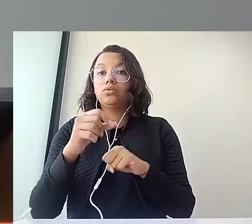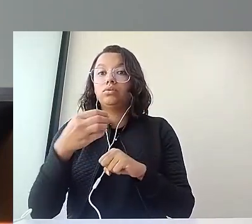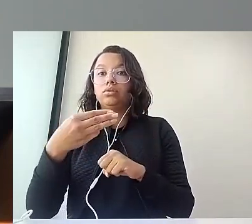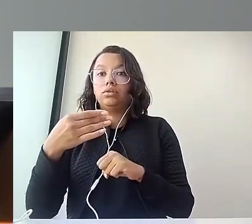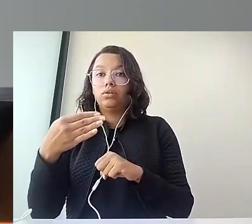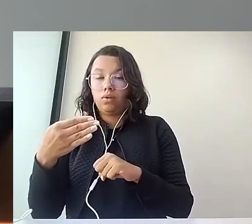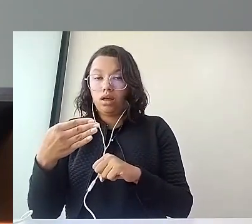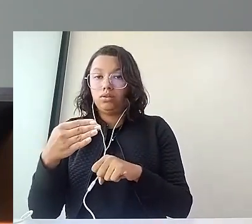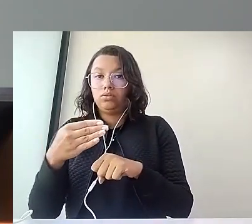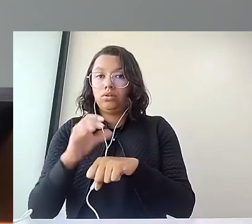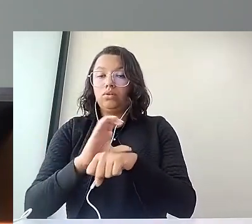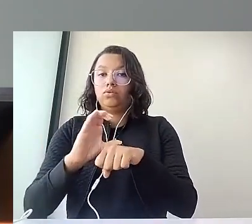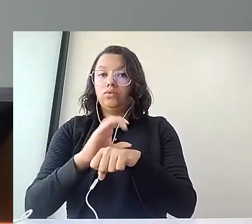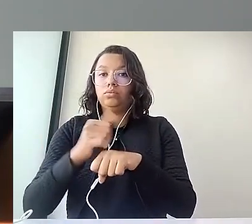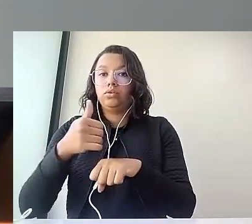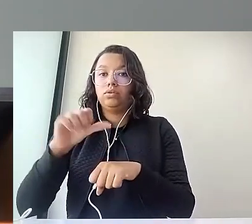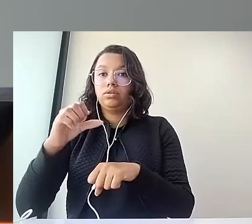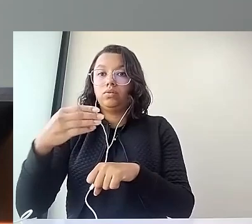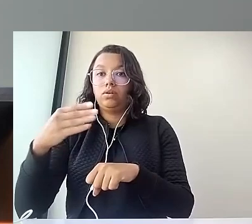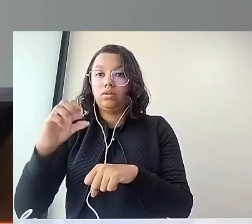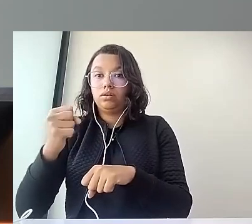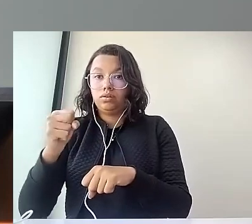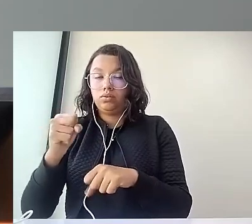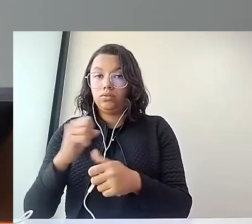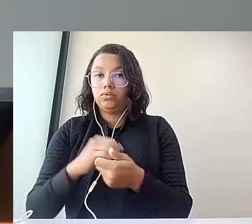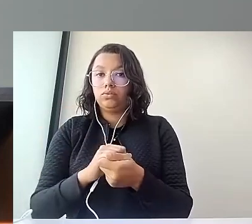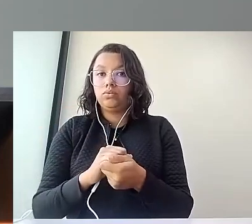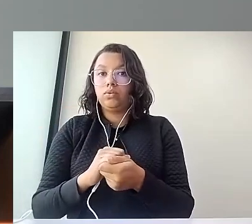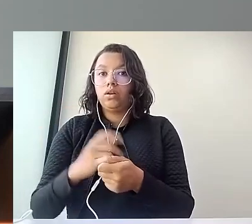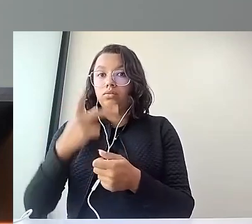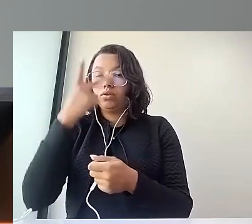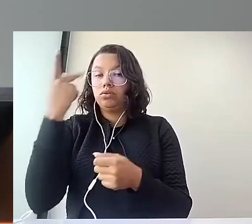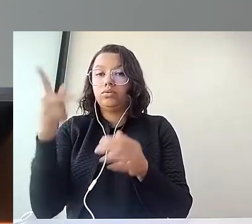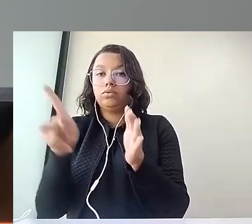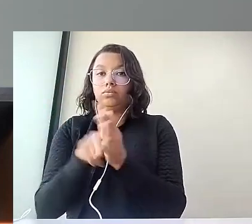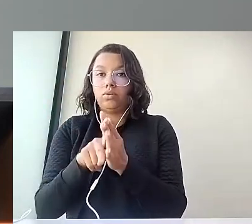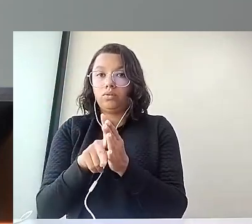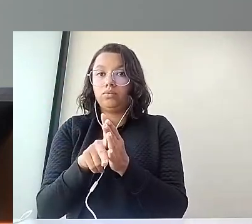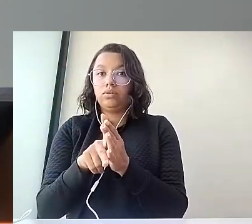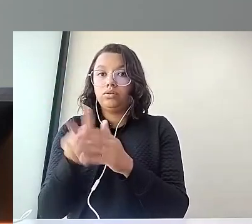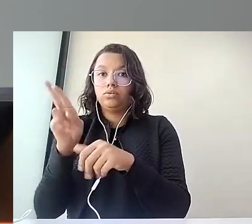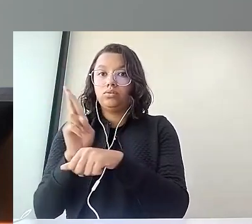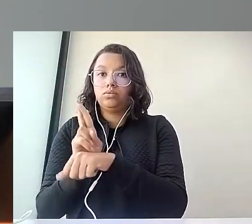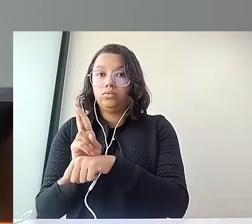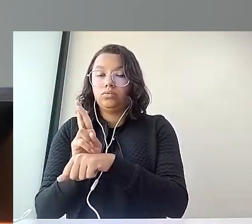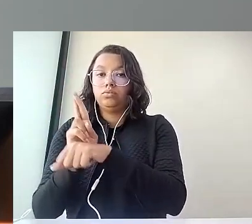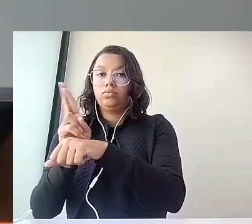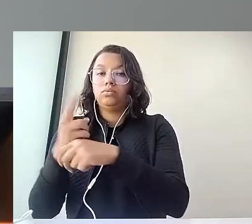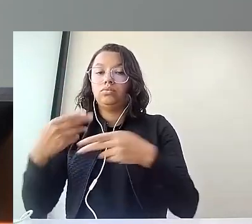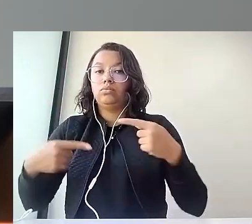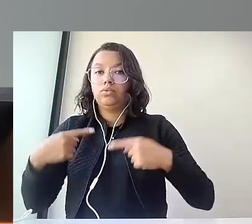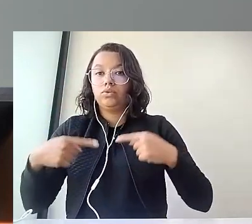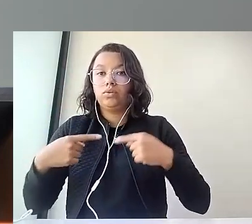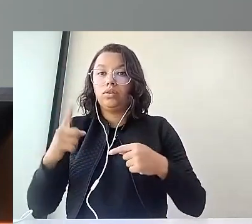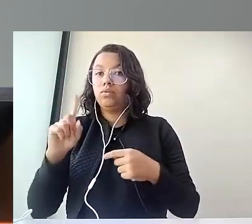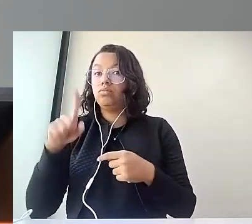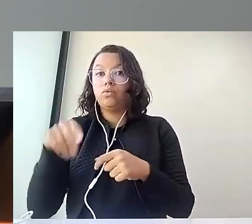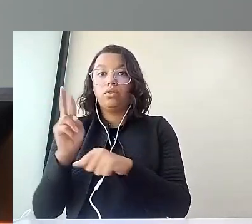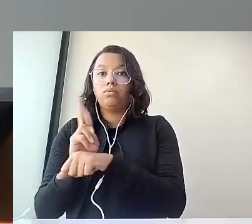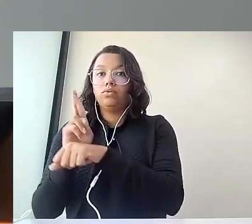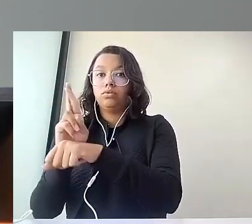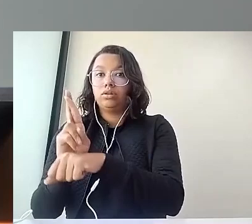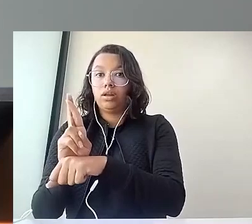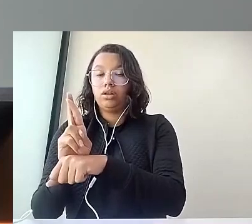1848. Los miembros de la Asamblea Nacional no son representantes del departamento que los nombra, sino de toda